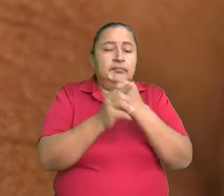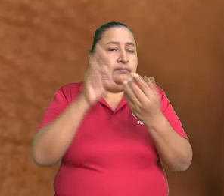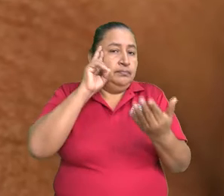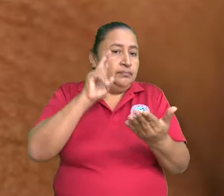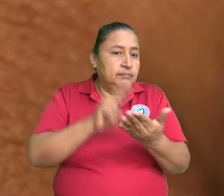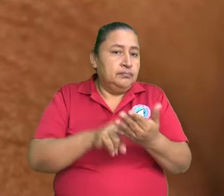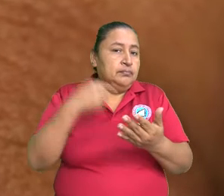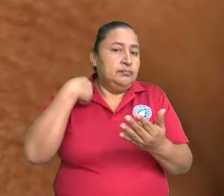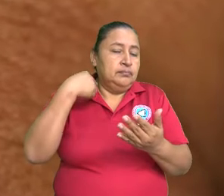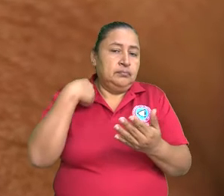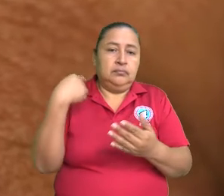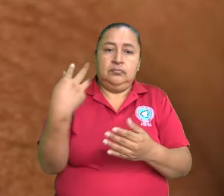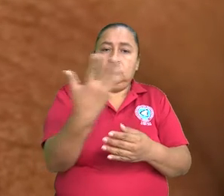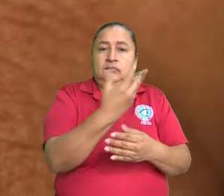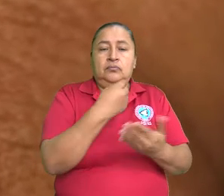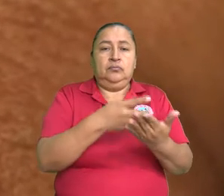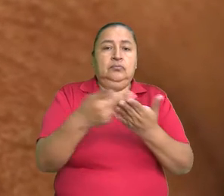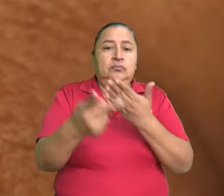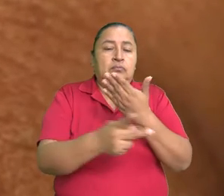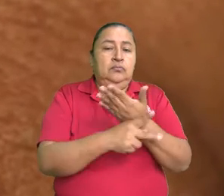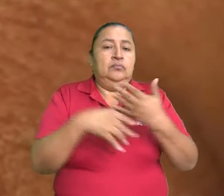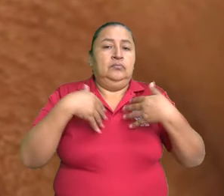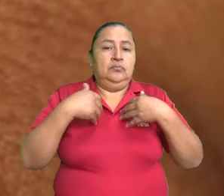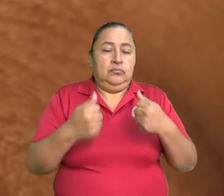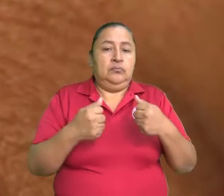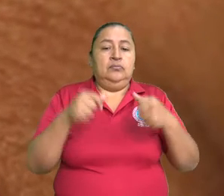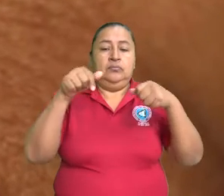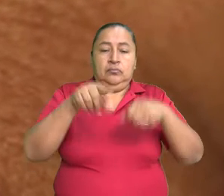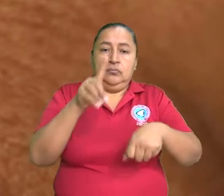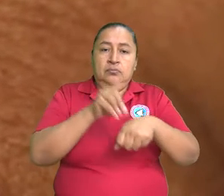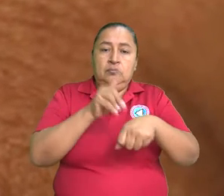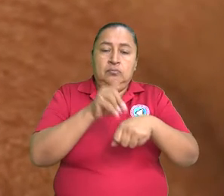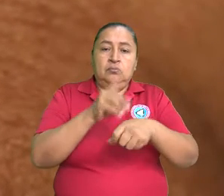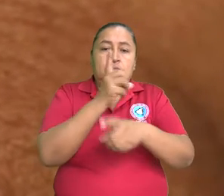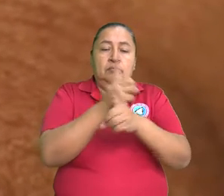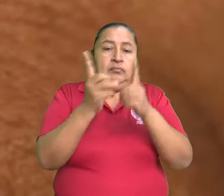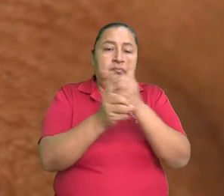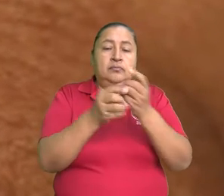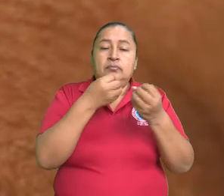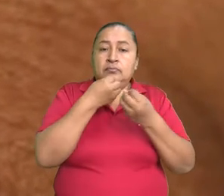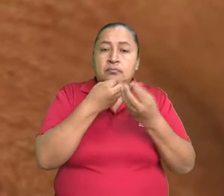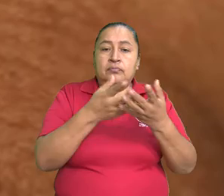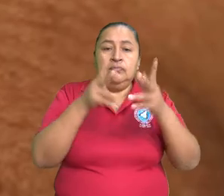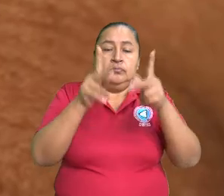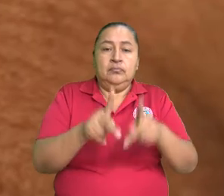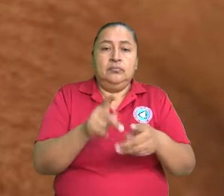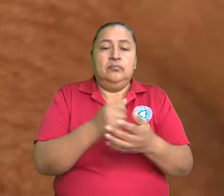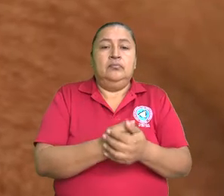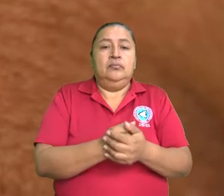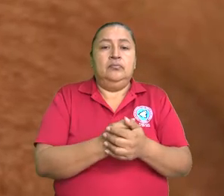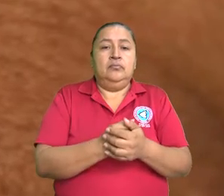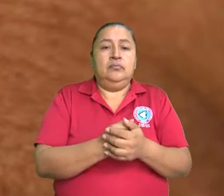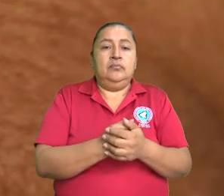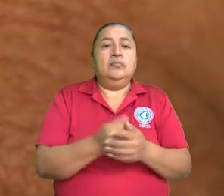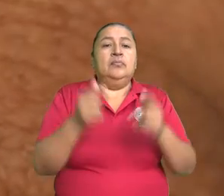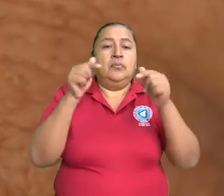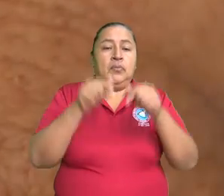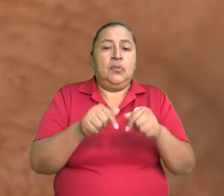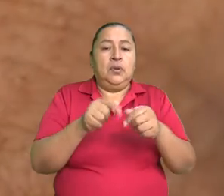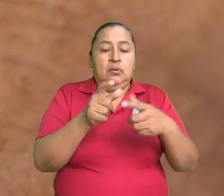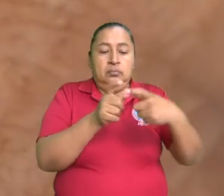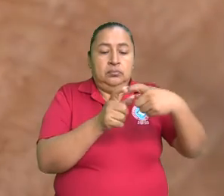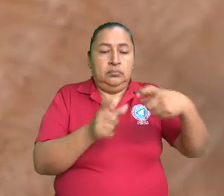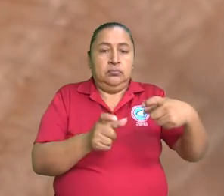siempre en todos los programas de salud, y el médico se lo debe recalcar al paciente. Así que es. La